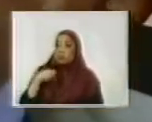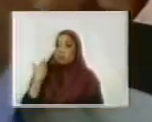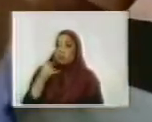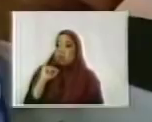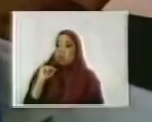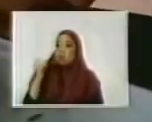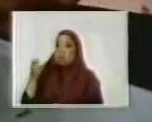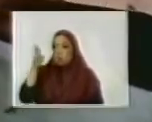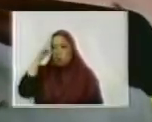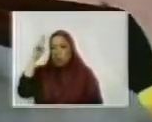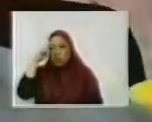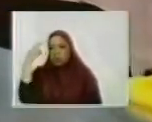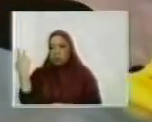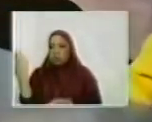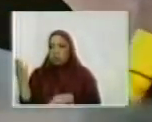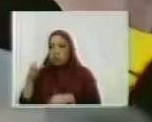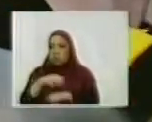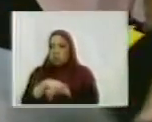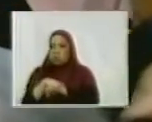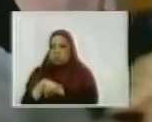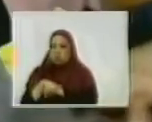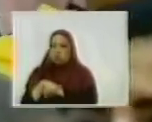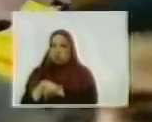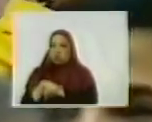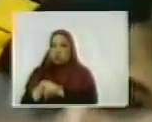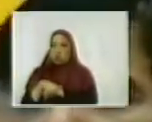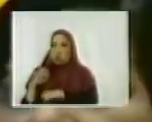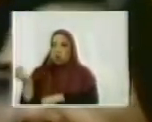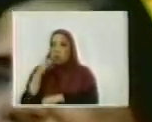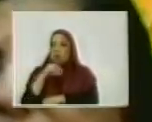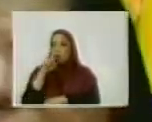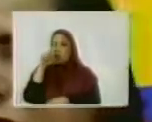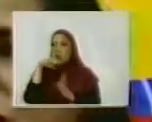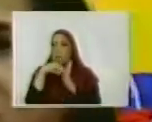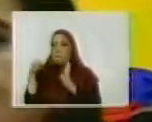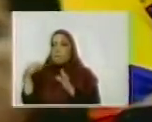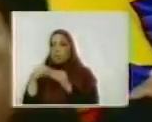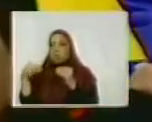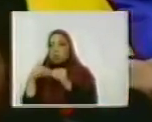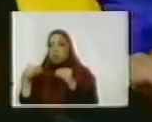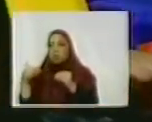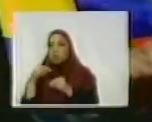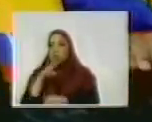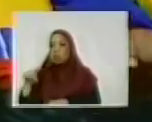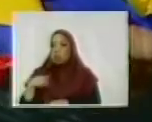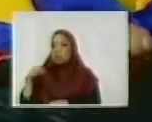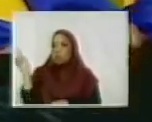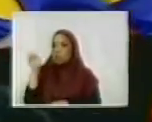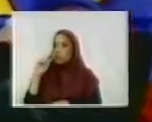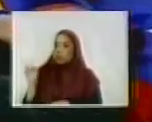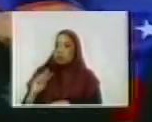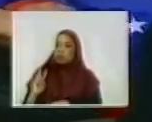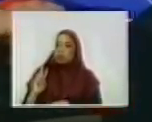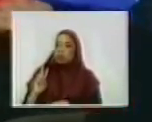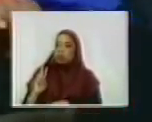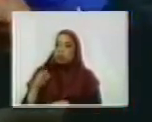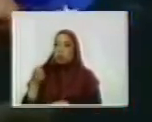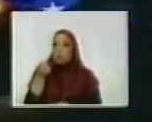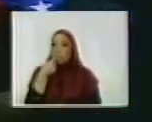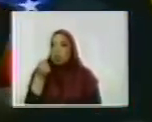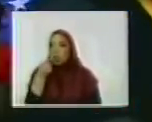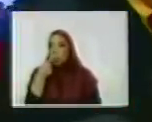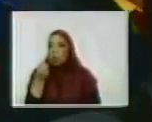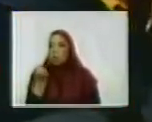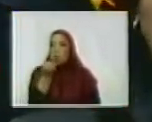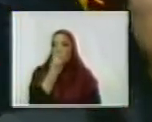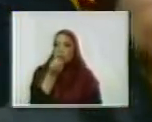alguna razón para tener retenido más de 1.000 millones de dólares, patrimonio de los venezolanos, para medicamentos, para